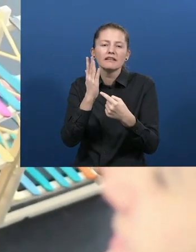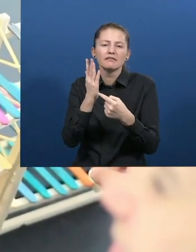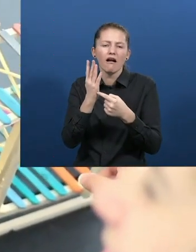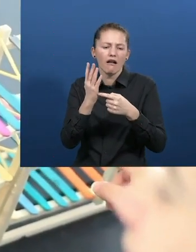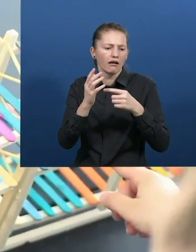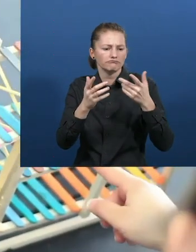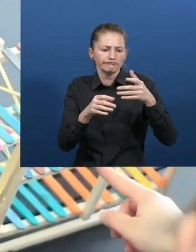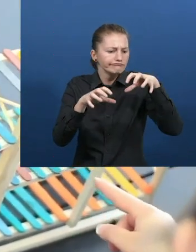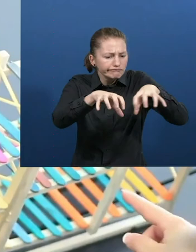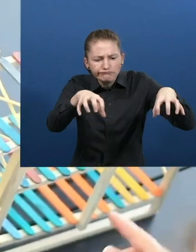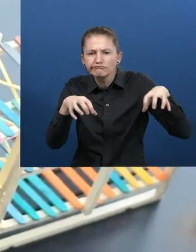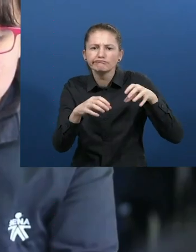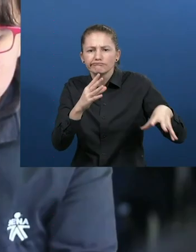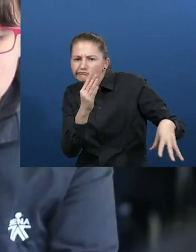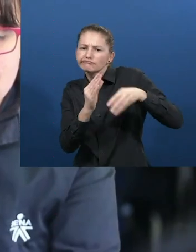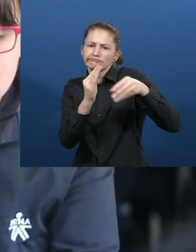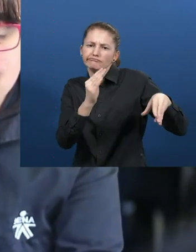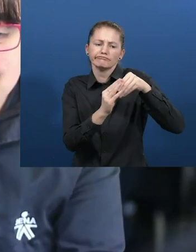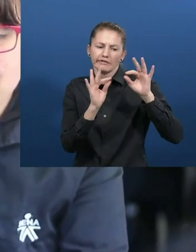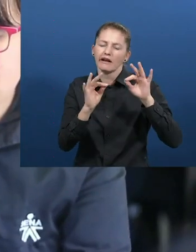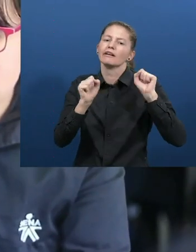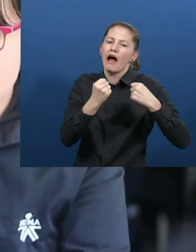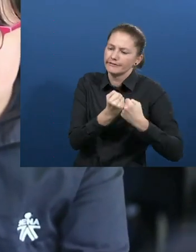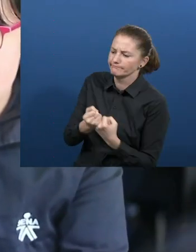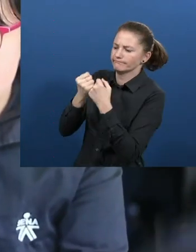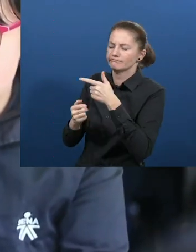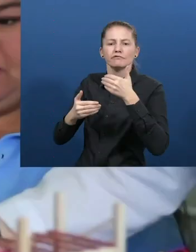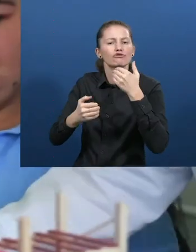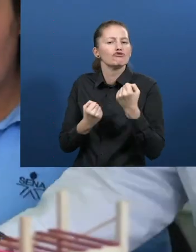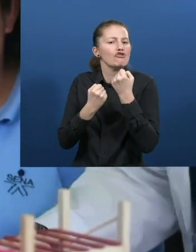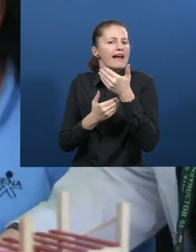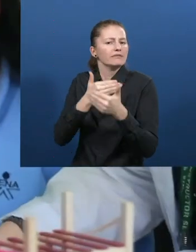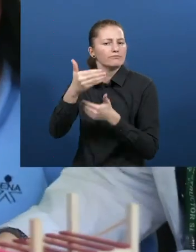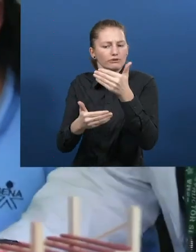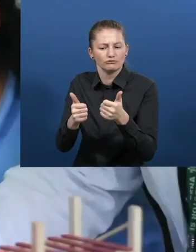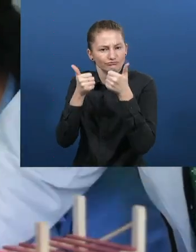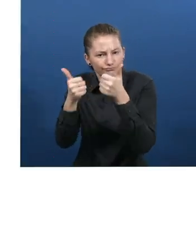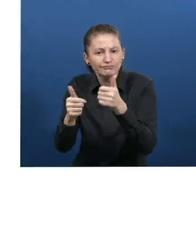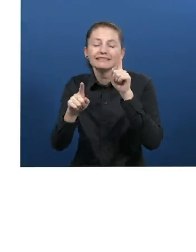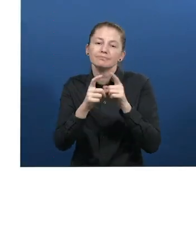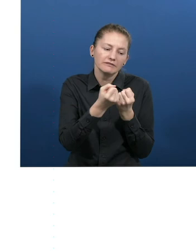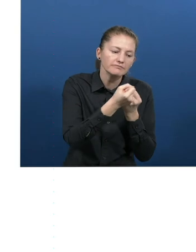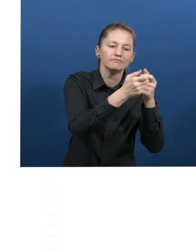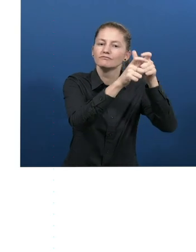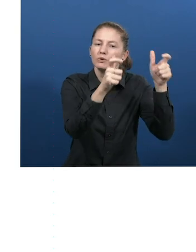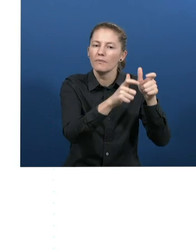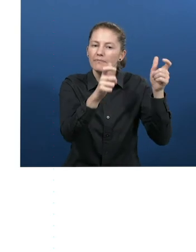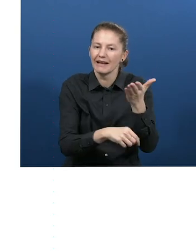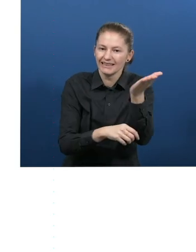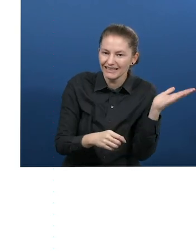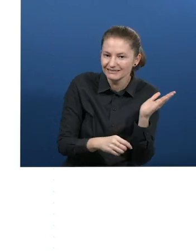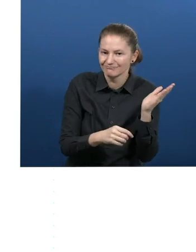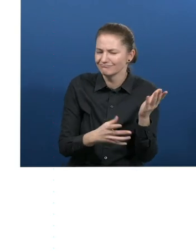de formación, emprendimiento, evaluaciones para la población y su diversidad. How did this solution help